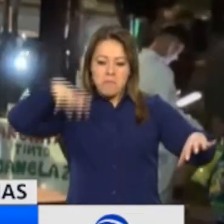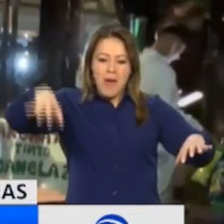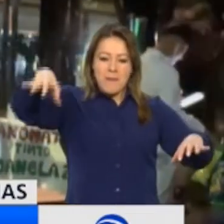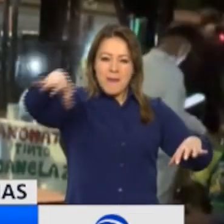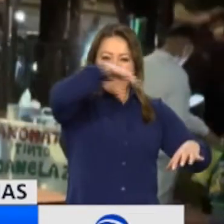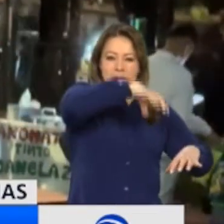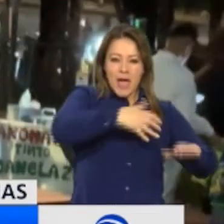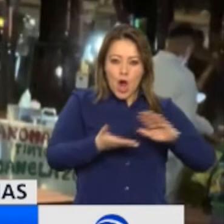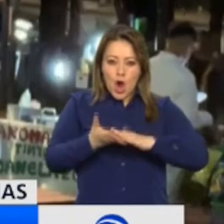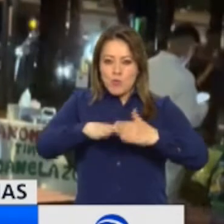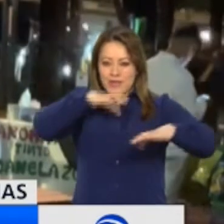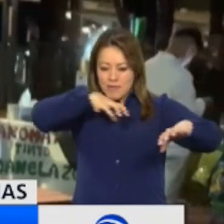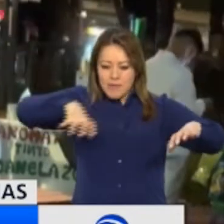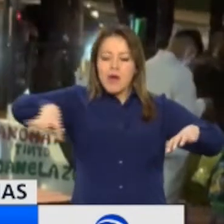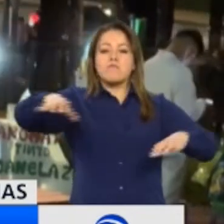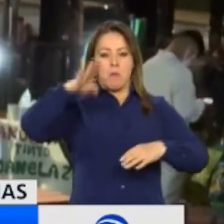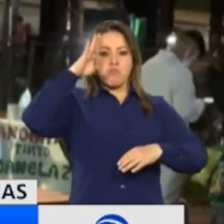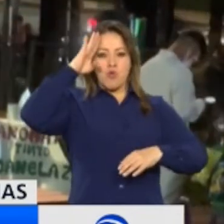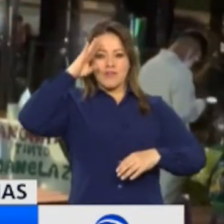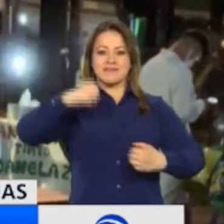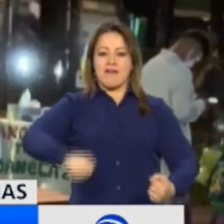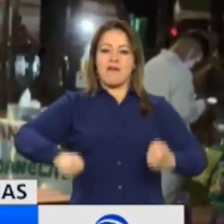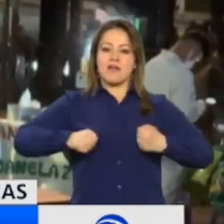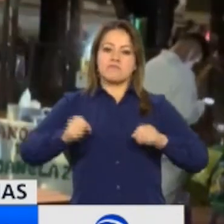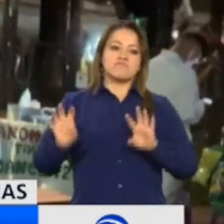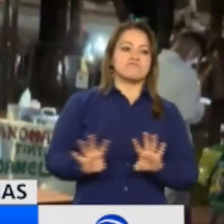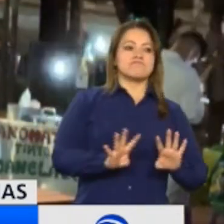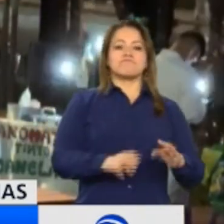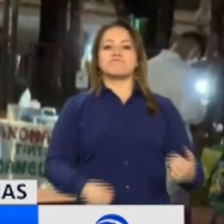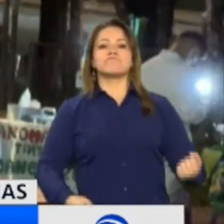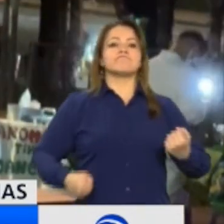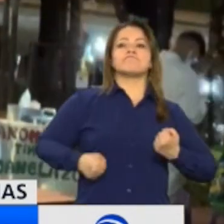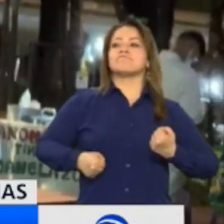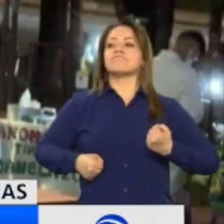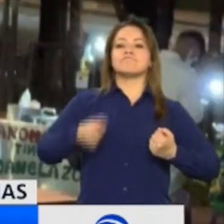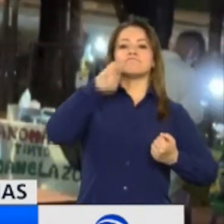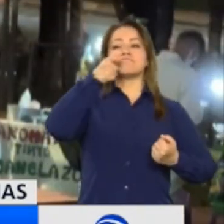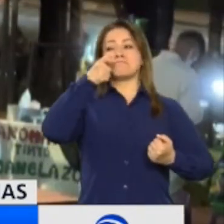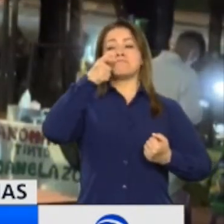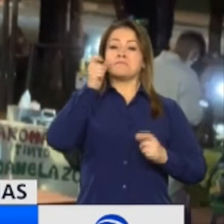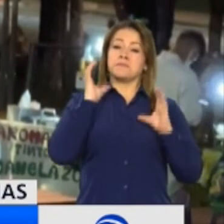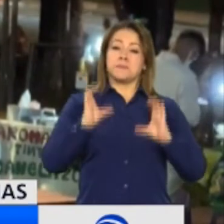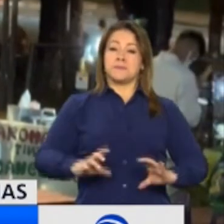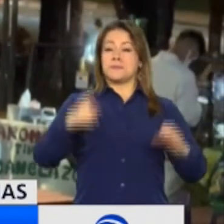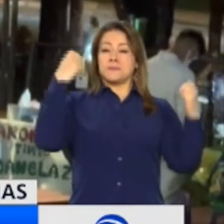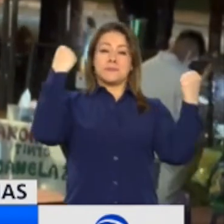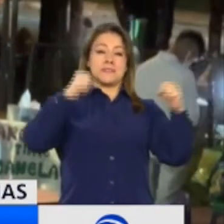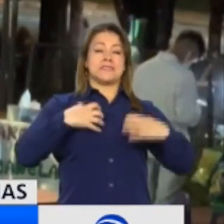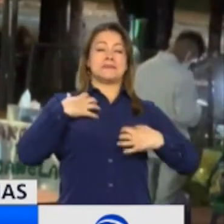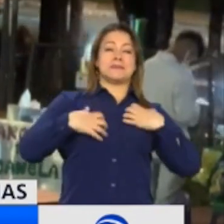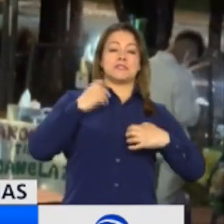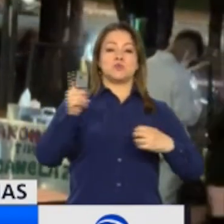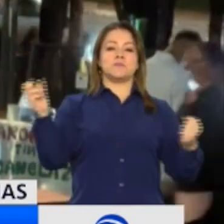el fin de brindar seguridad y tranquilidad a la comunidad que cada vez se encuentra más preocupada ante esta ola de